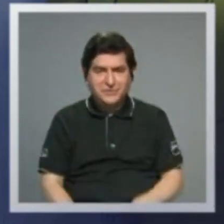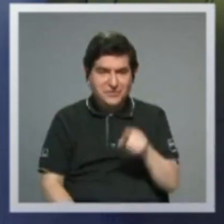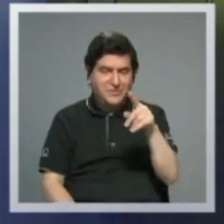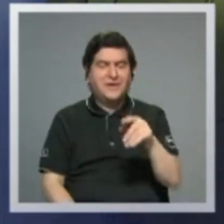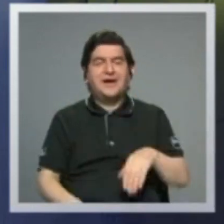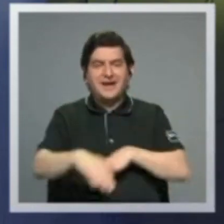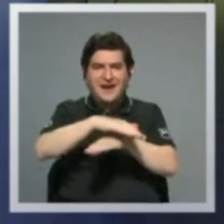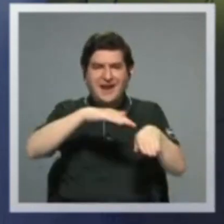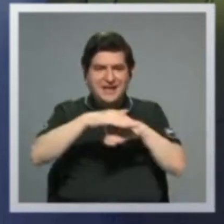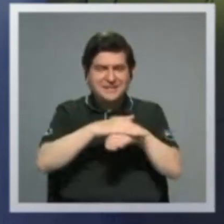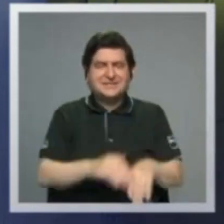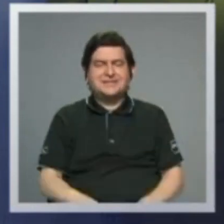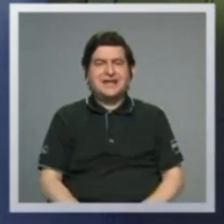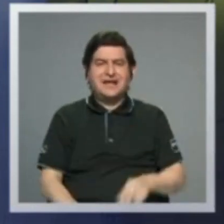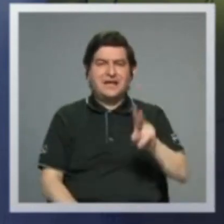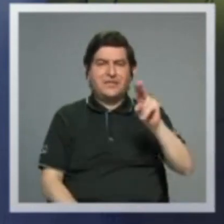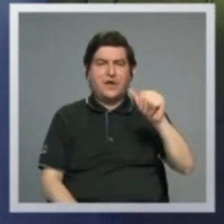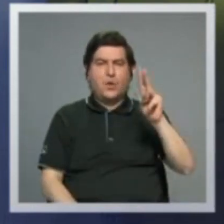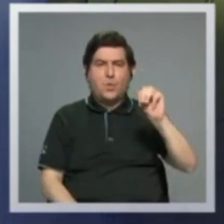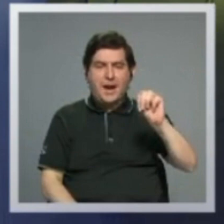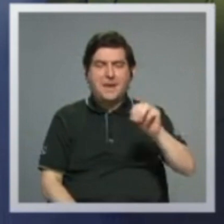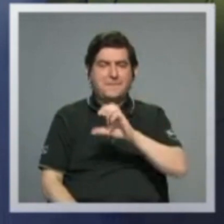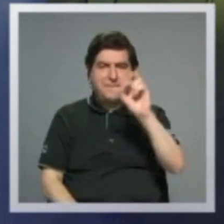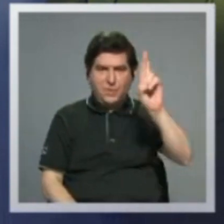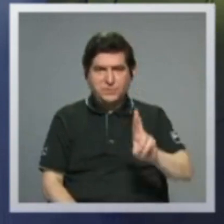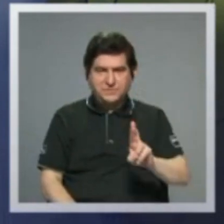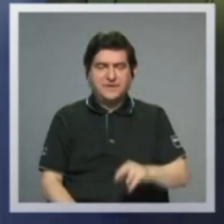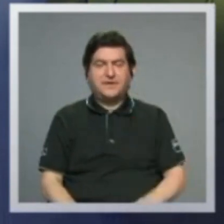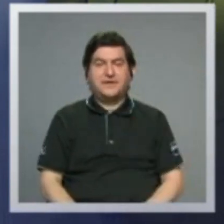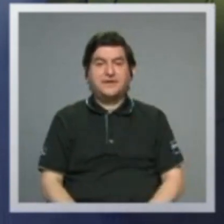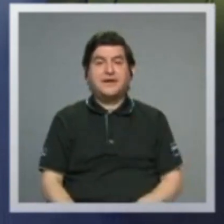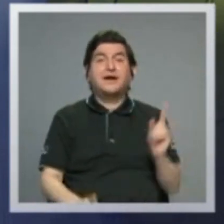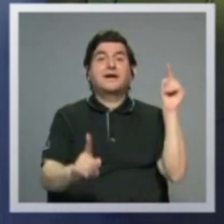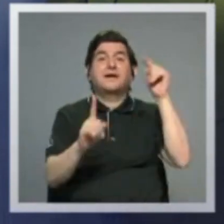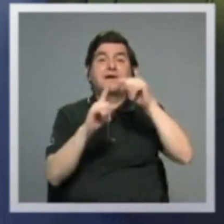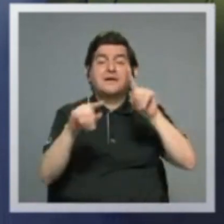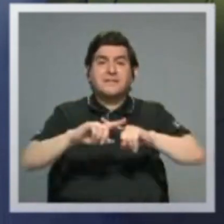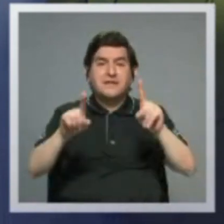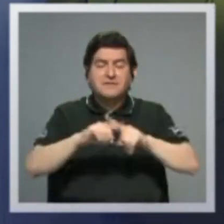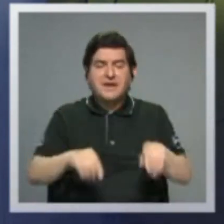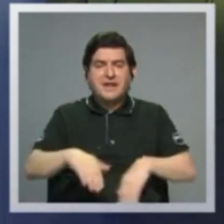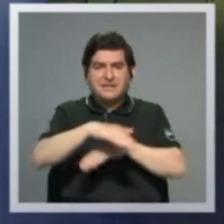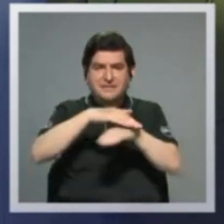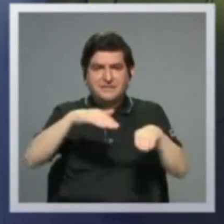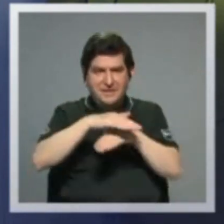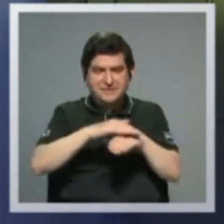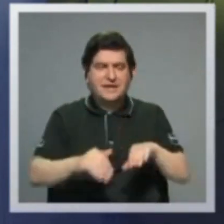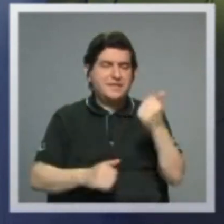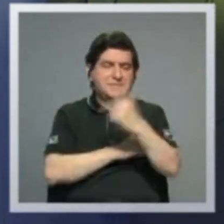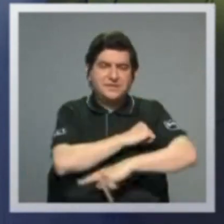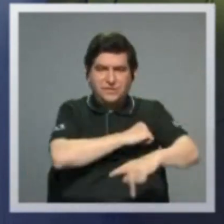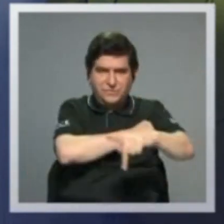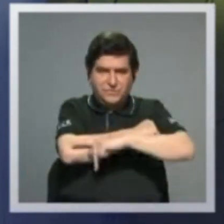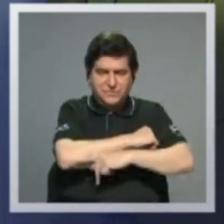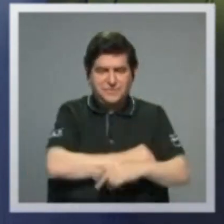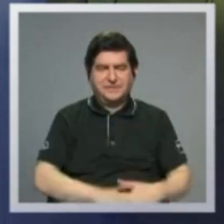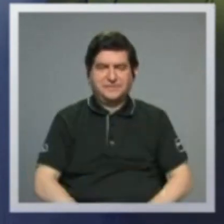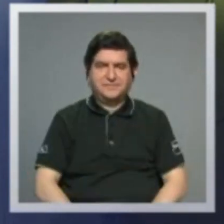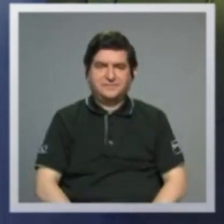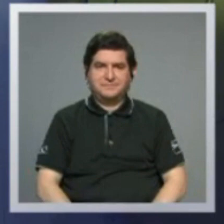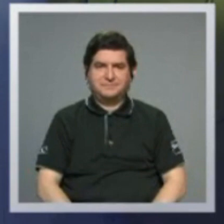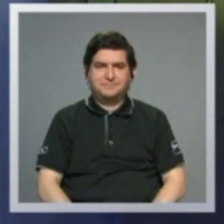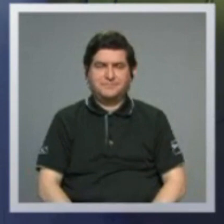de la UNAM aquí en Costa Rica, y es el propósito también de otras sedes de la UNAM en otros países en el extranjero.